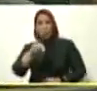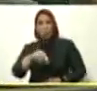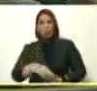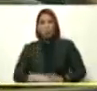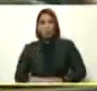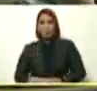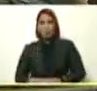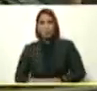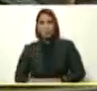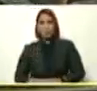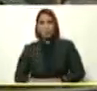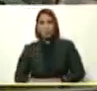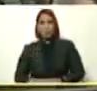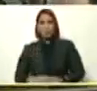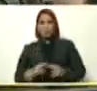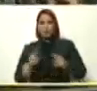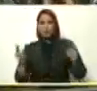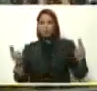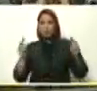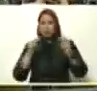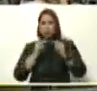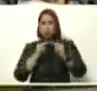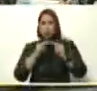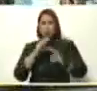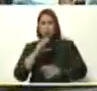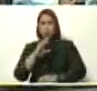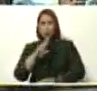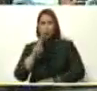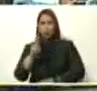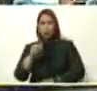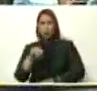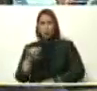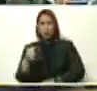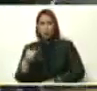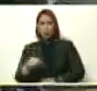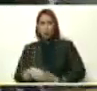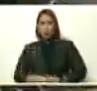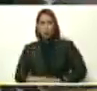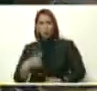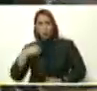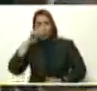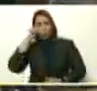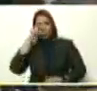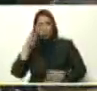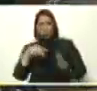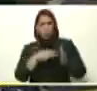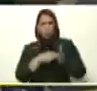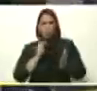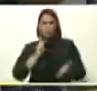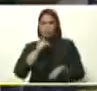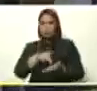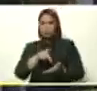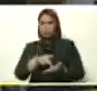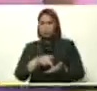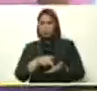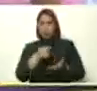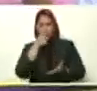municipio Sotillo, el hombre de la mandarria. Yo me acuerdo del 2000 cuando vinimos a la mandarria, fue el